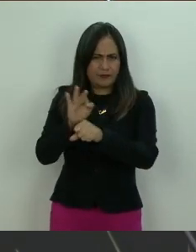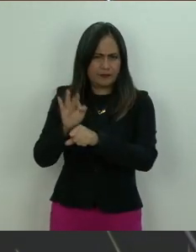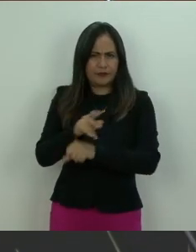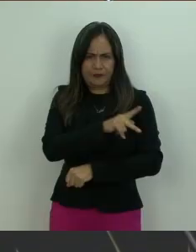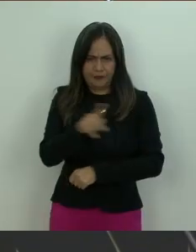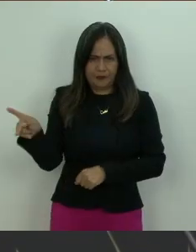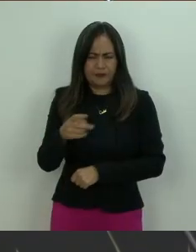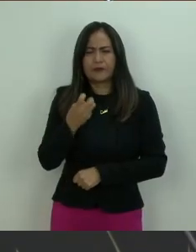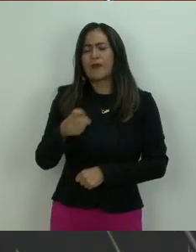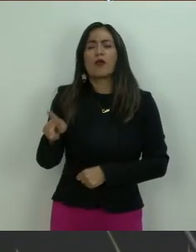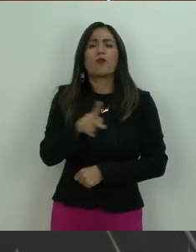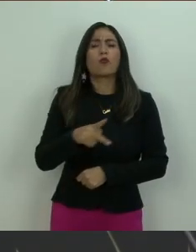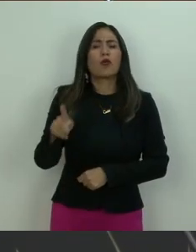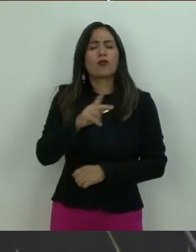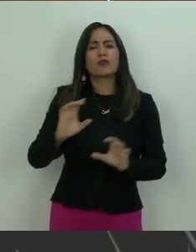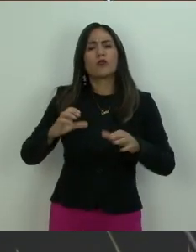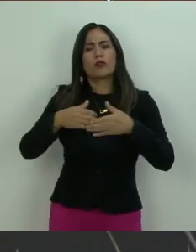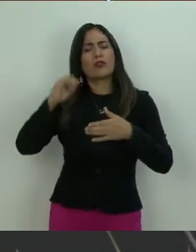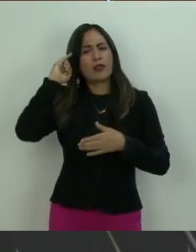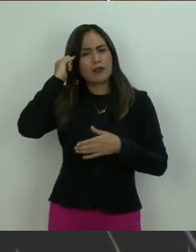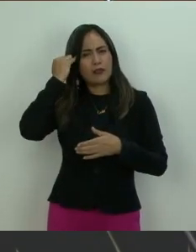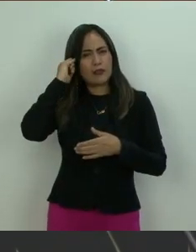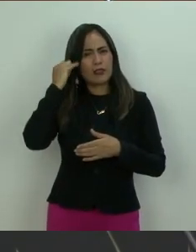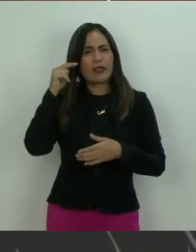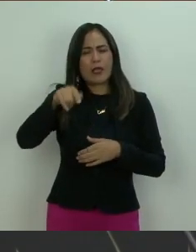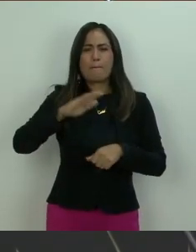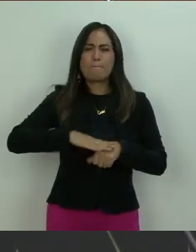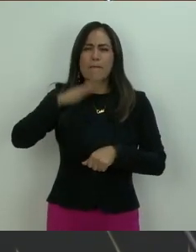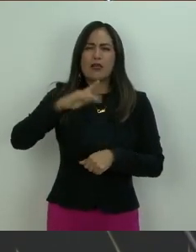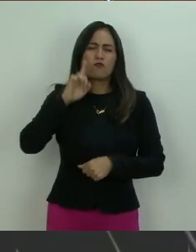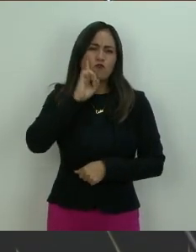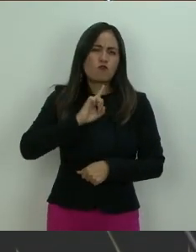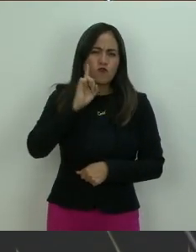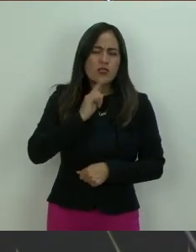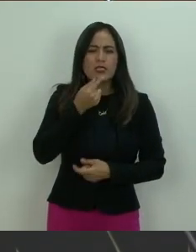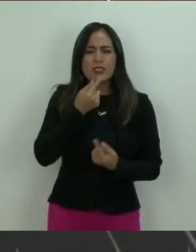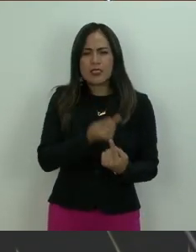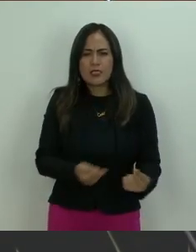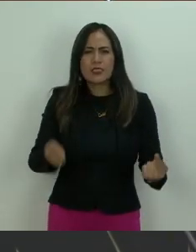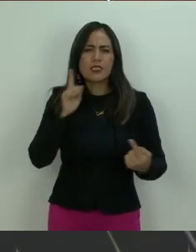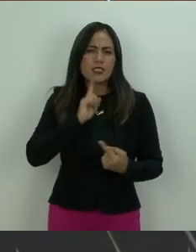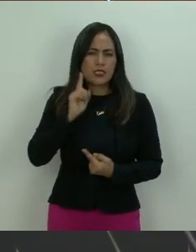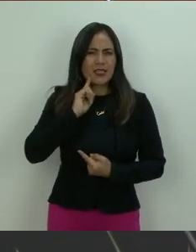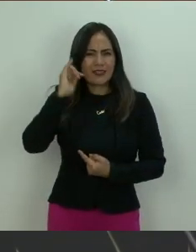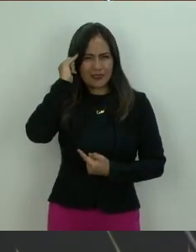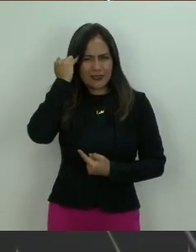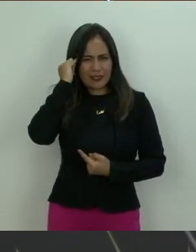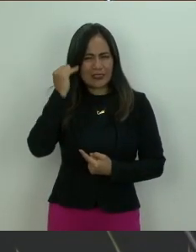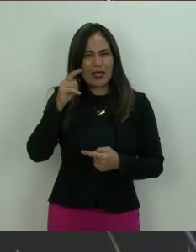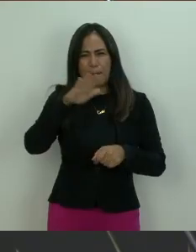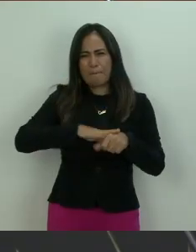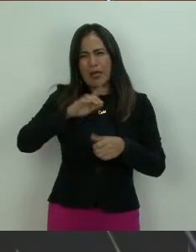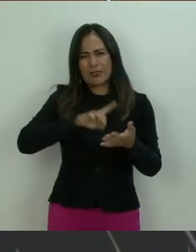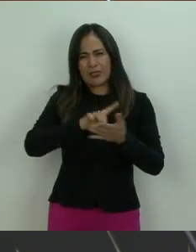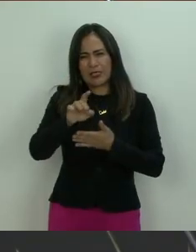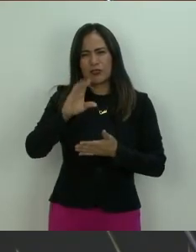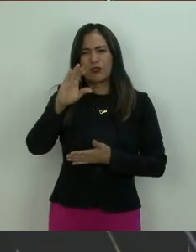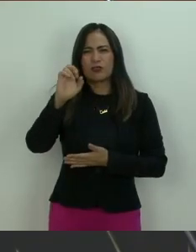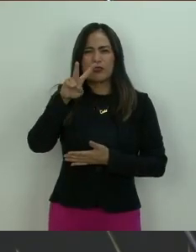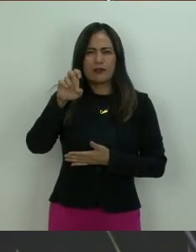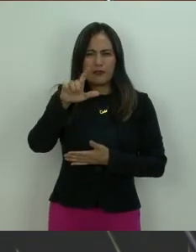para que los pueblos y comunidades indígenas, especialmente las niñas y mujeres, gocen de un amplio catálogo de derechos civiles,